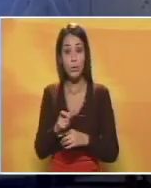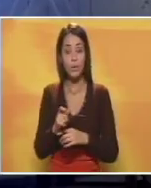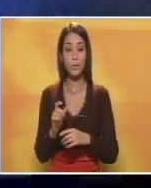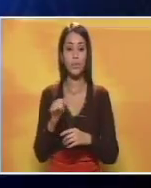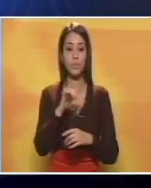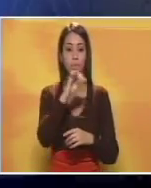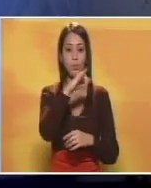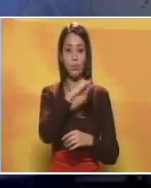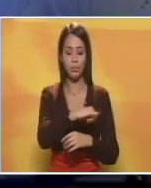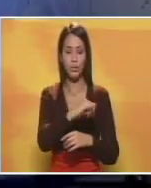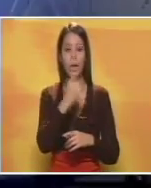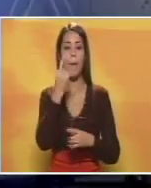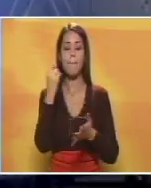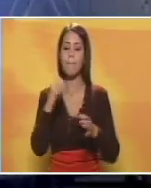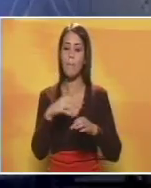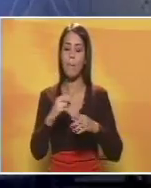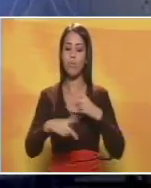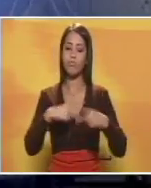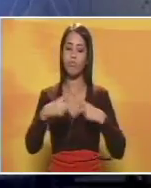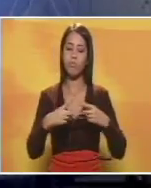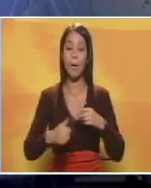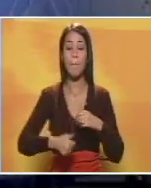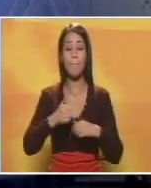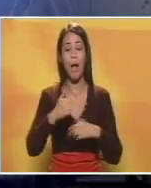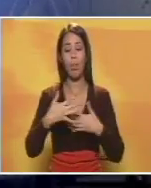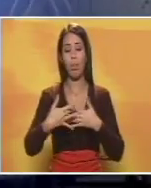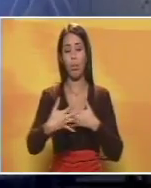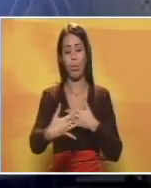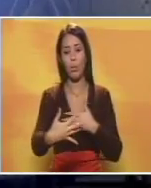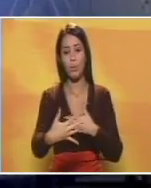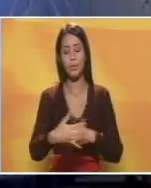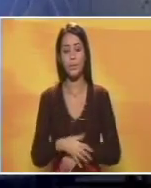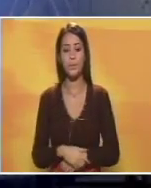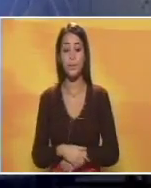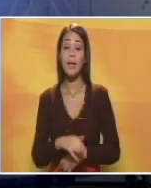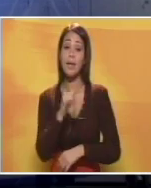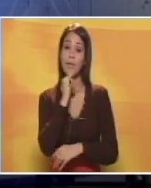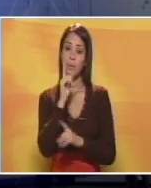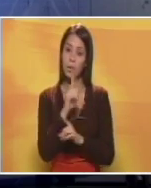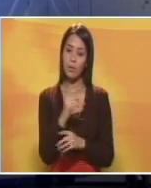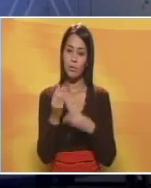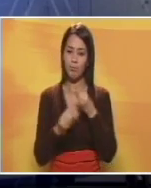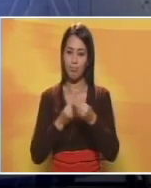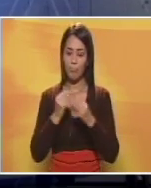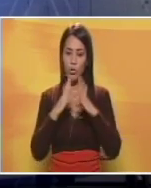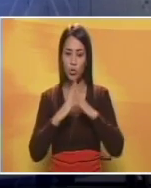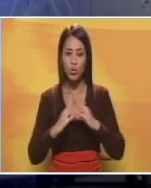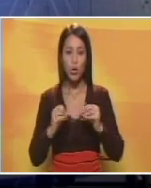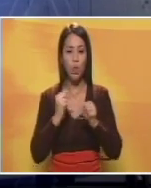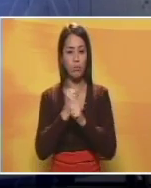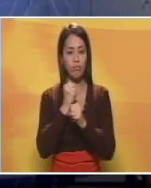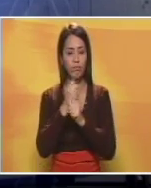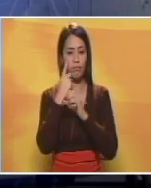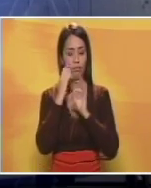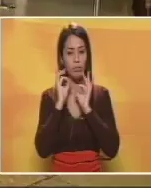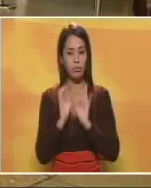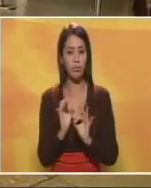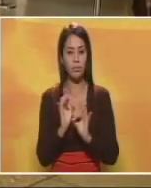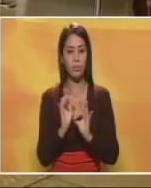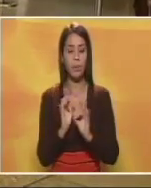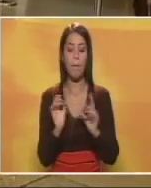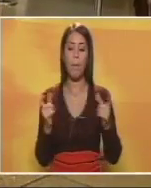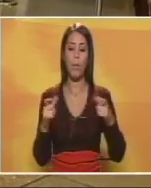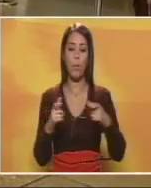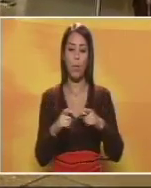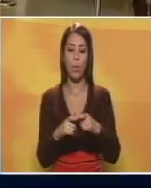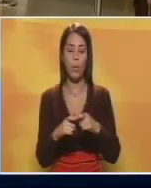el proceso de reembolso tomará más tiempo de lo regular, aunque afirmaron que realizarán todas las gestiones que correspondan para disminuir